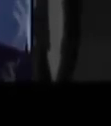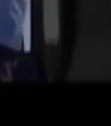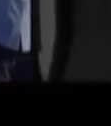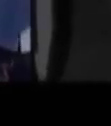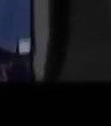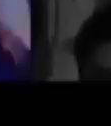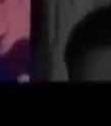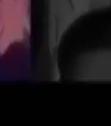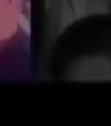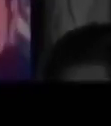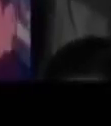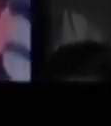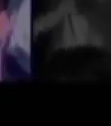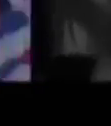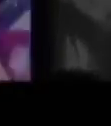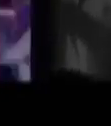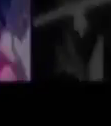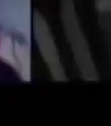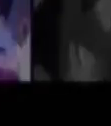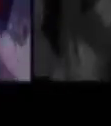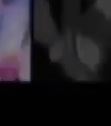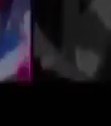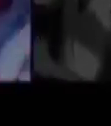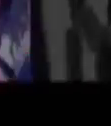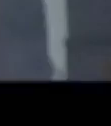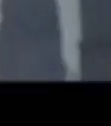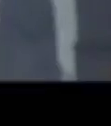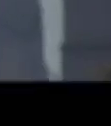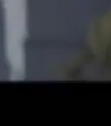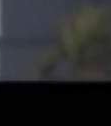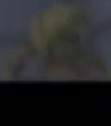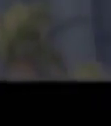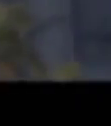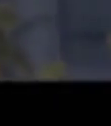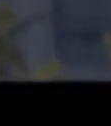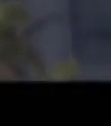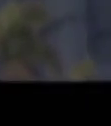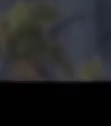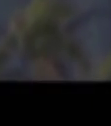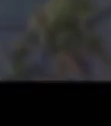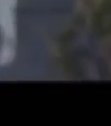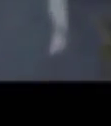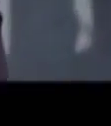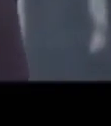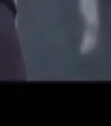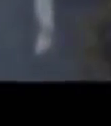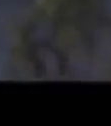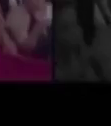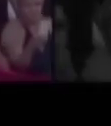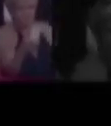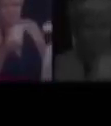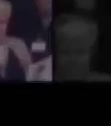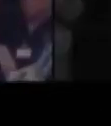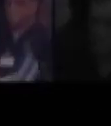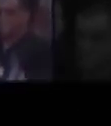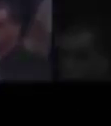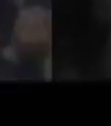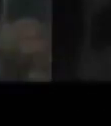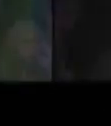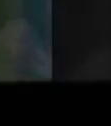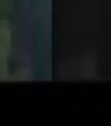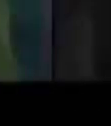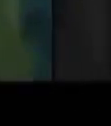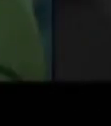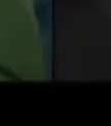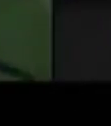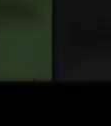la profesora. Son los niños que hoy aprenden a leer, siguiendo el ejemplo de Martí, de Fidel. Cuba es patria o